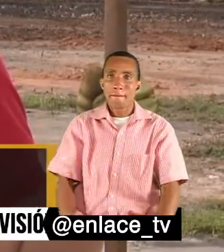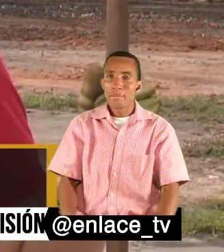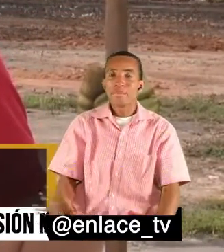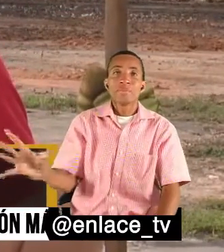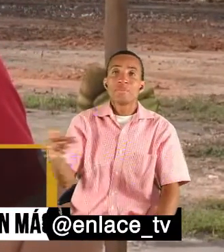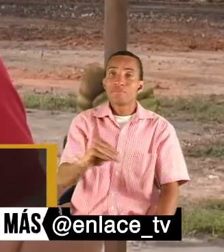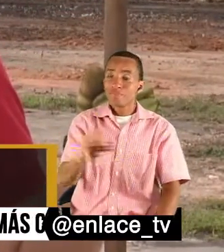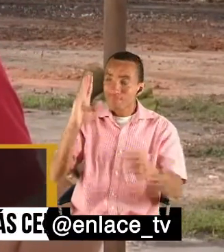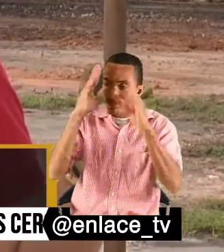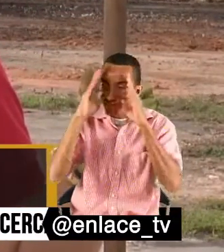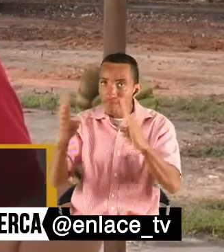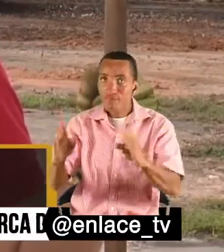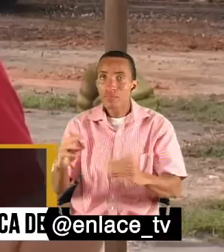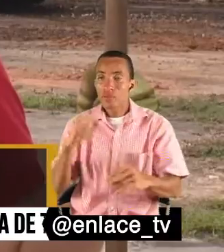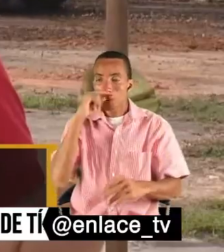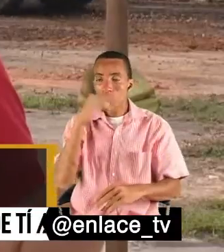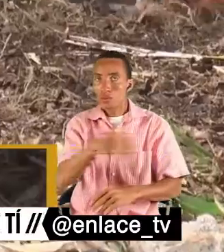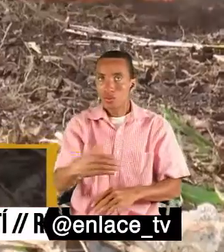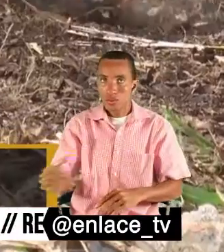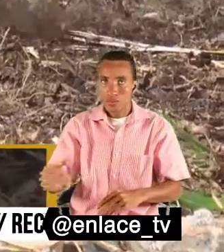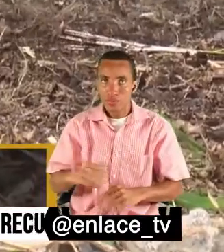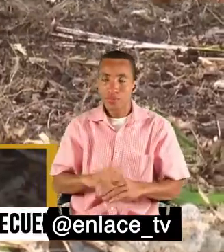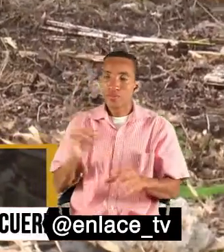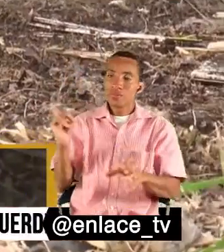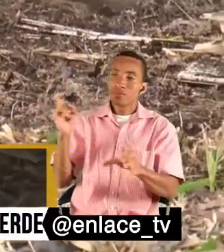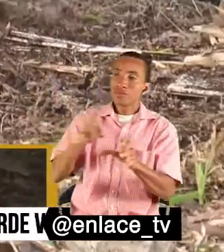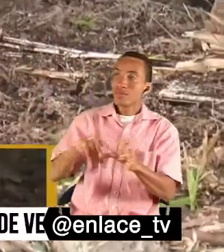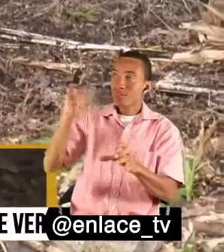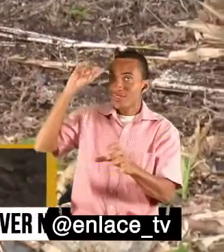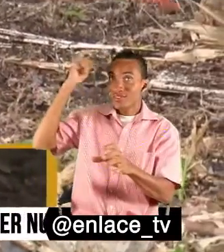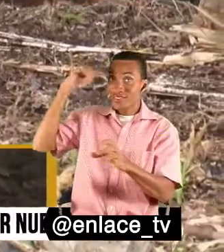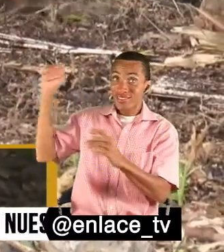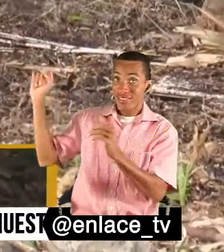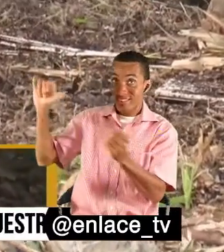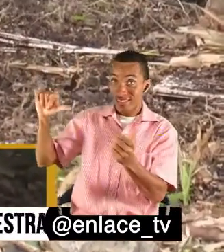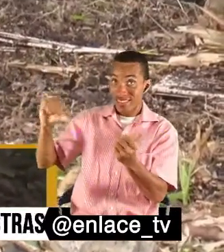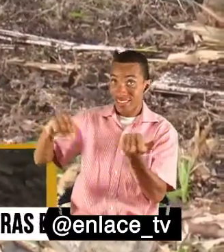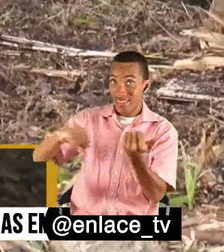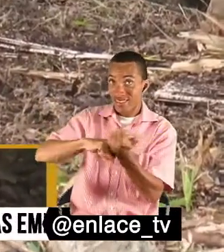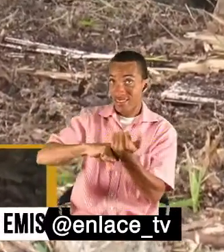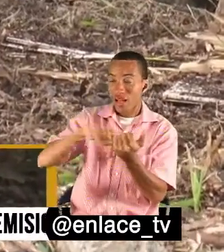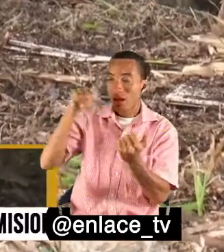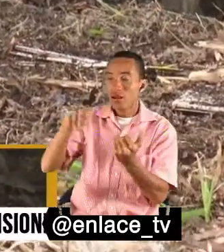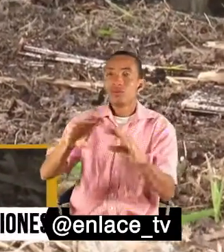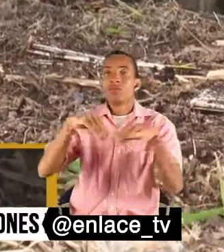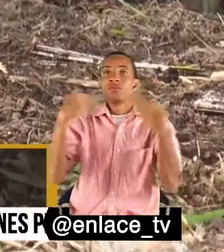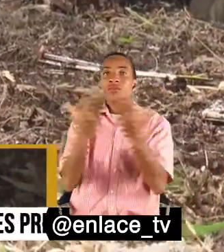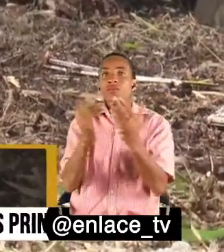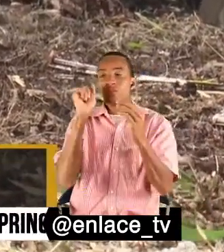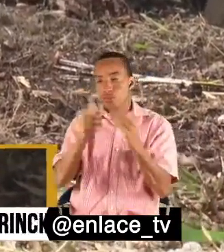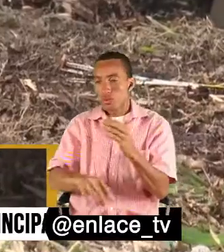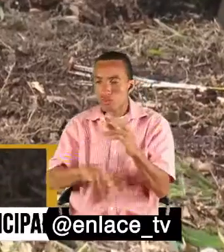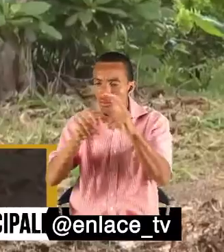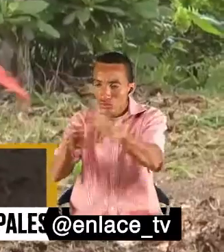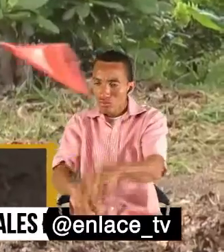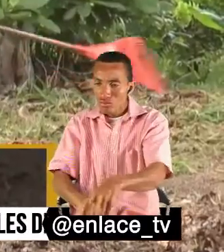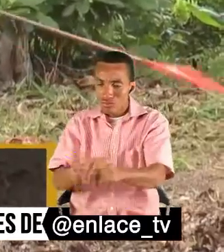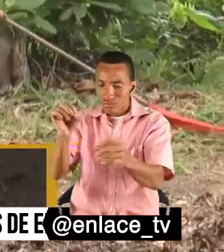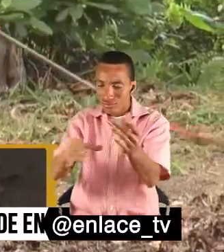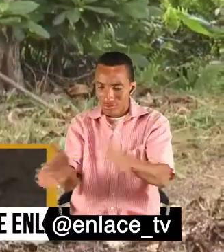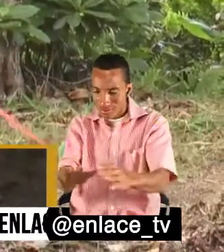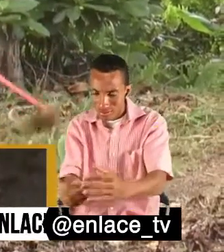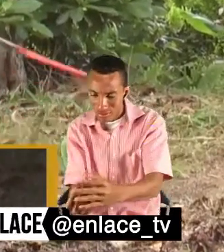para que los niños de los colegios públicos que van a participar puedan hacer la siembra de árboles y dejar una semilla. Es